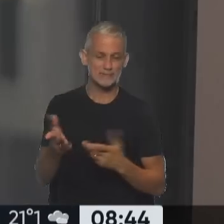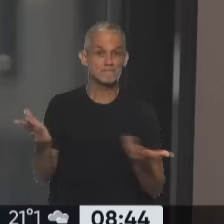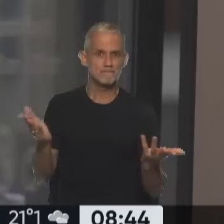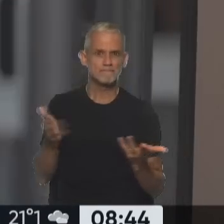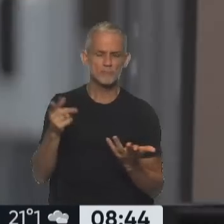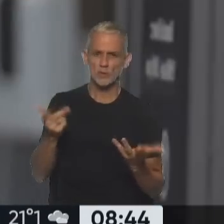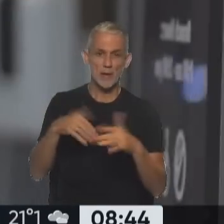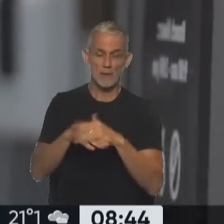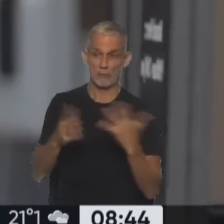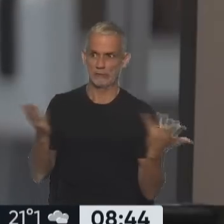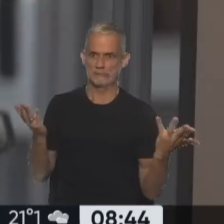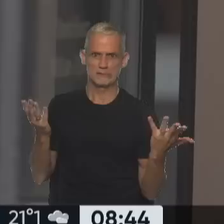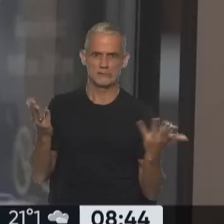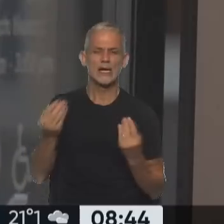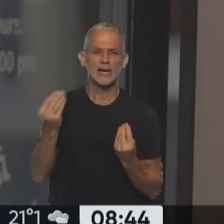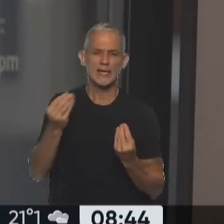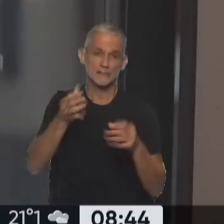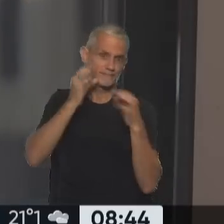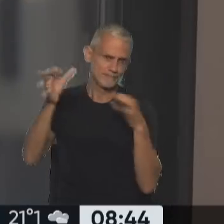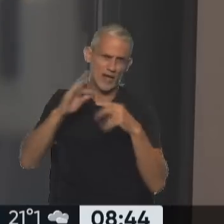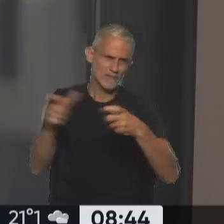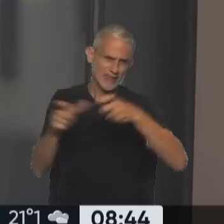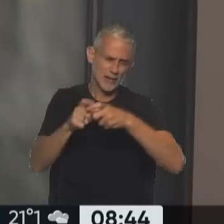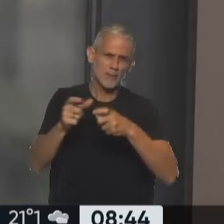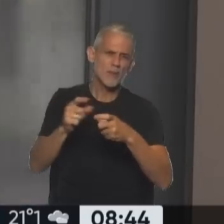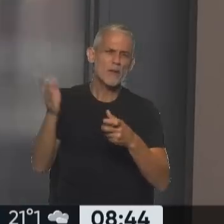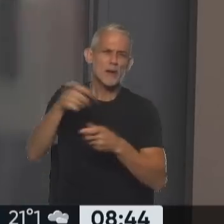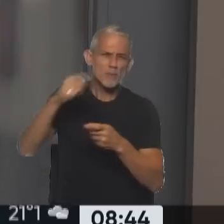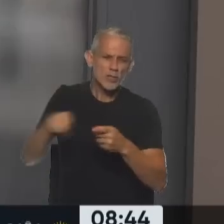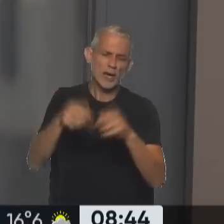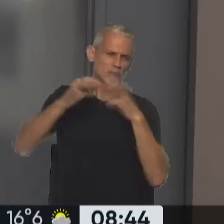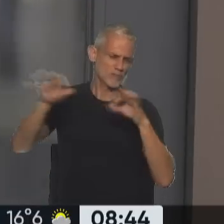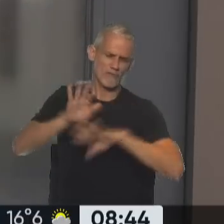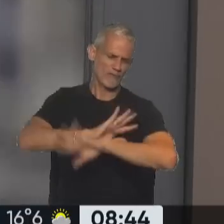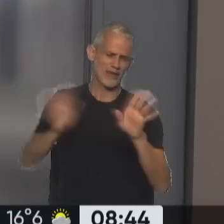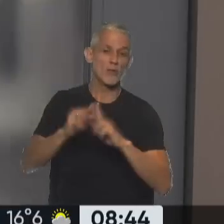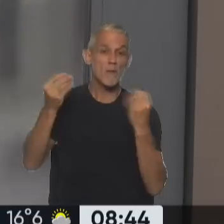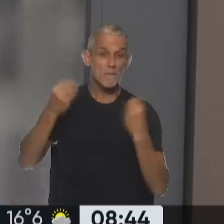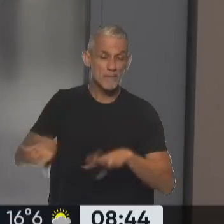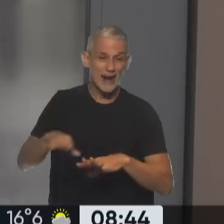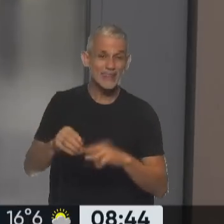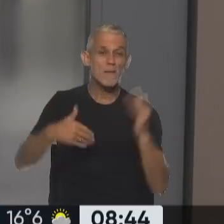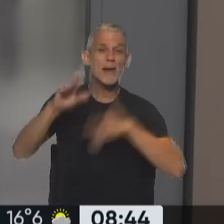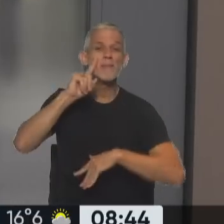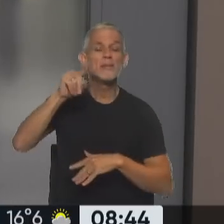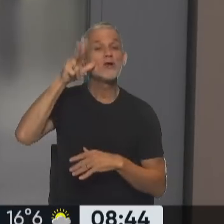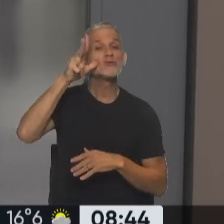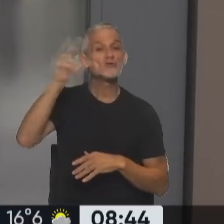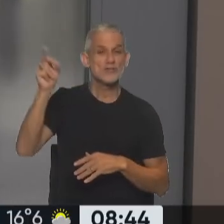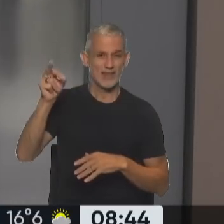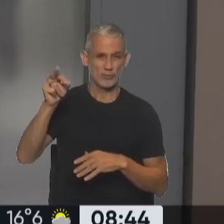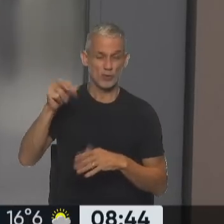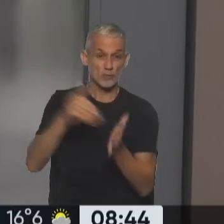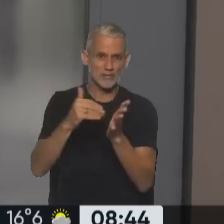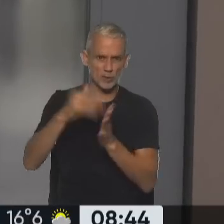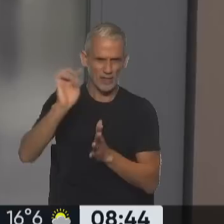se vio obligado el Silicon Valley a vender títulos hipotecarios. Terminó registrando una pérdida por más de 1.800 millones